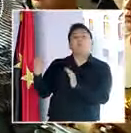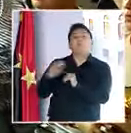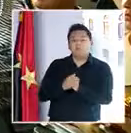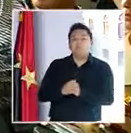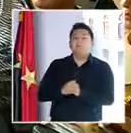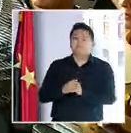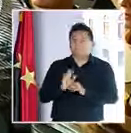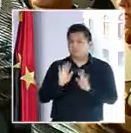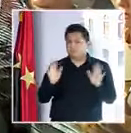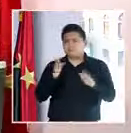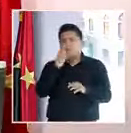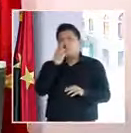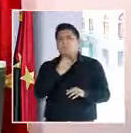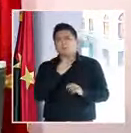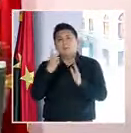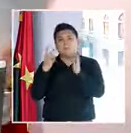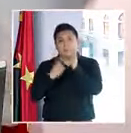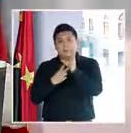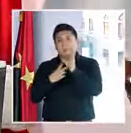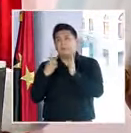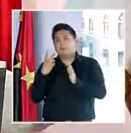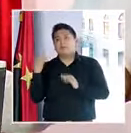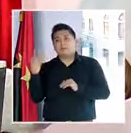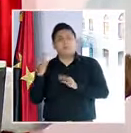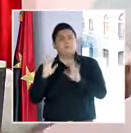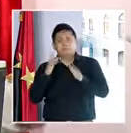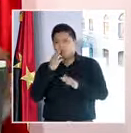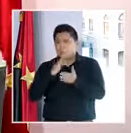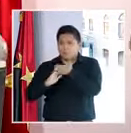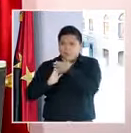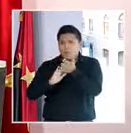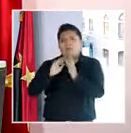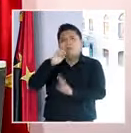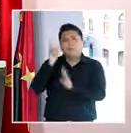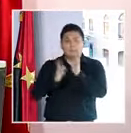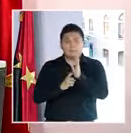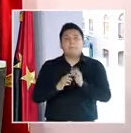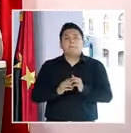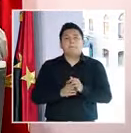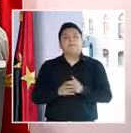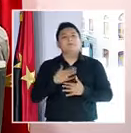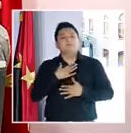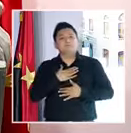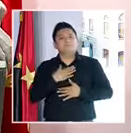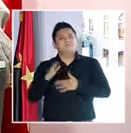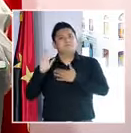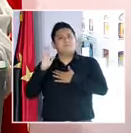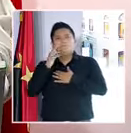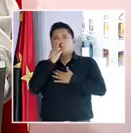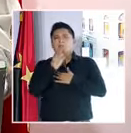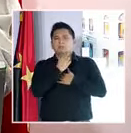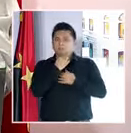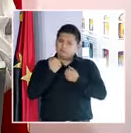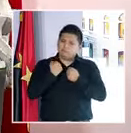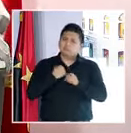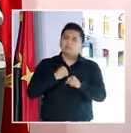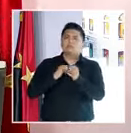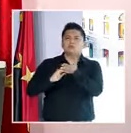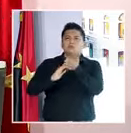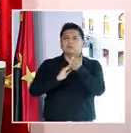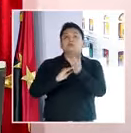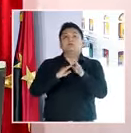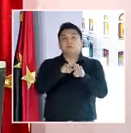completamente terminado. De la misma manera, Nos comprometimos en sacar adelante el corredor